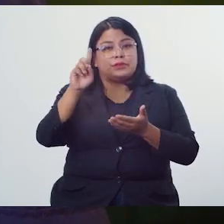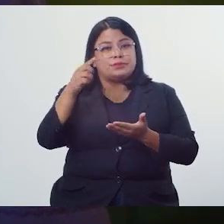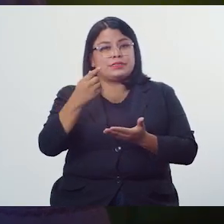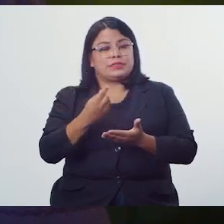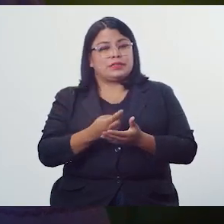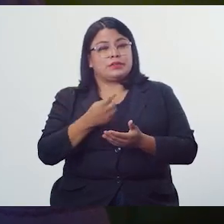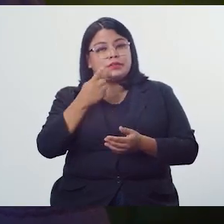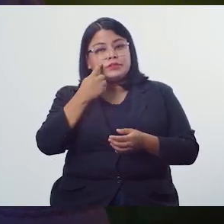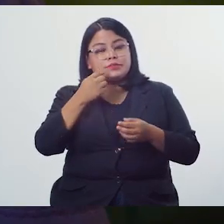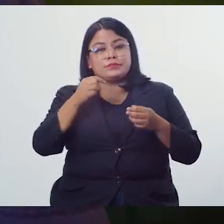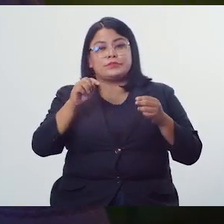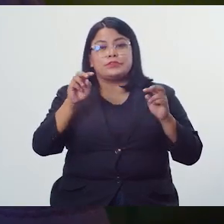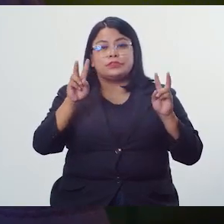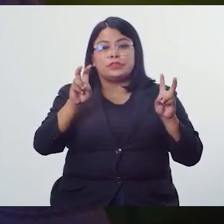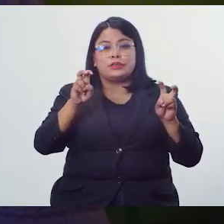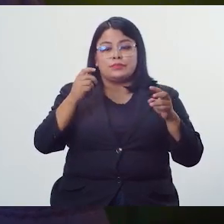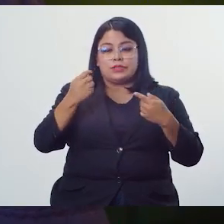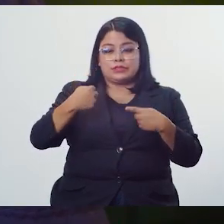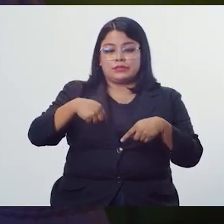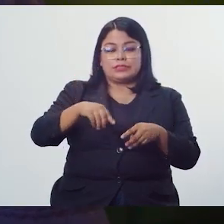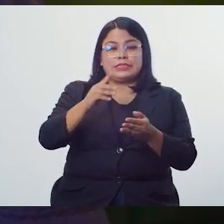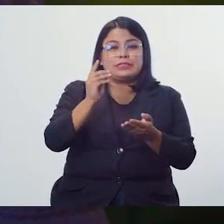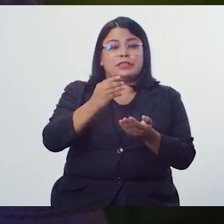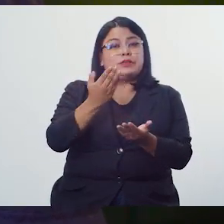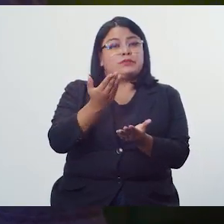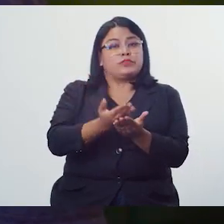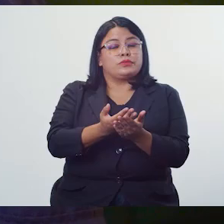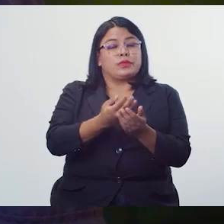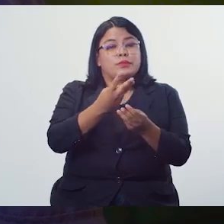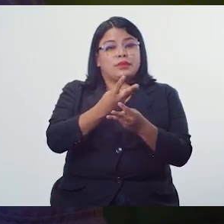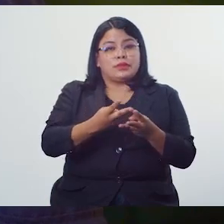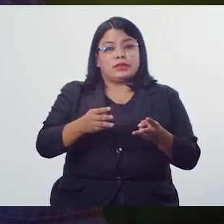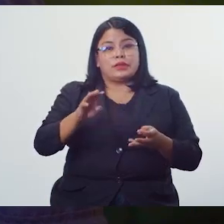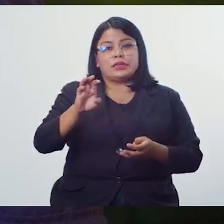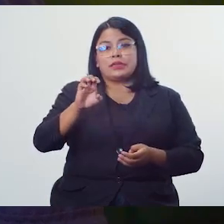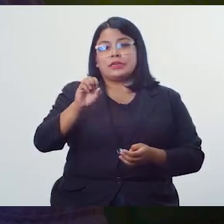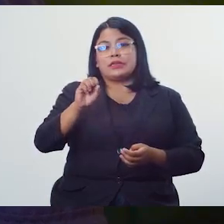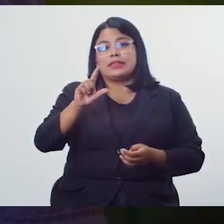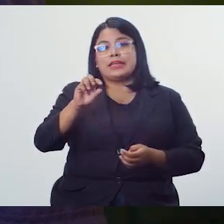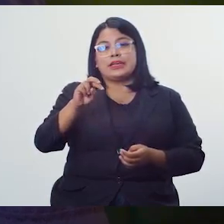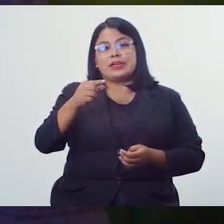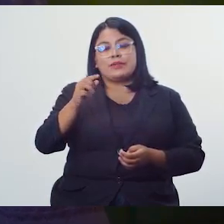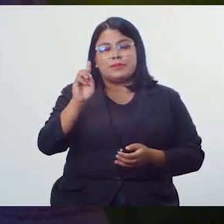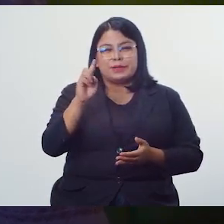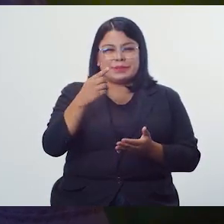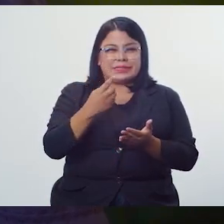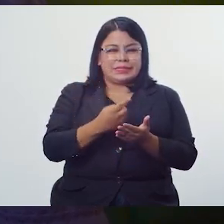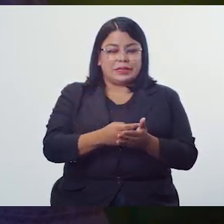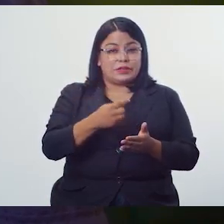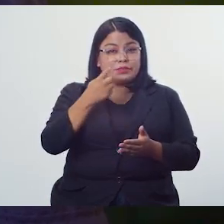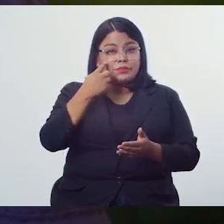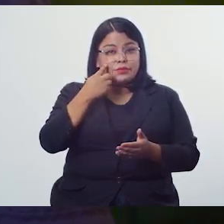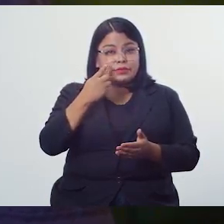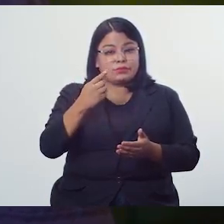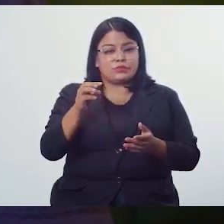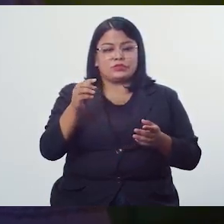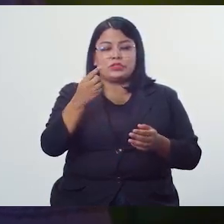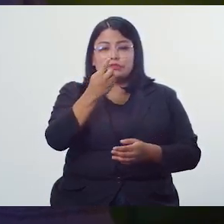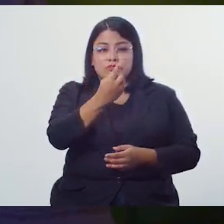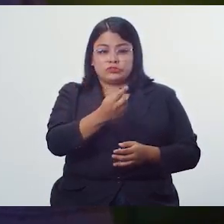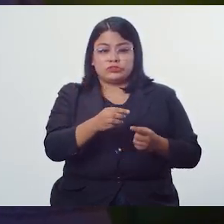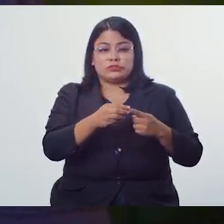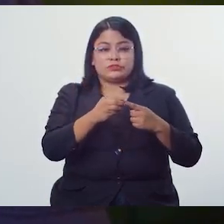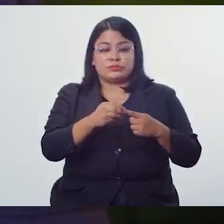grado, donde abordaremos la secuencia didáctica propuesta por el Materiales Lengua para primer grado. Para ello, contamos con nuestra